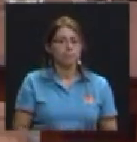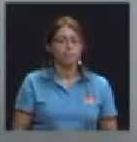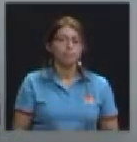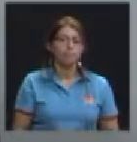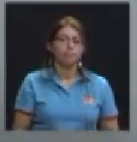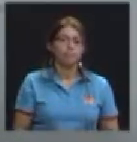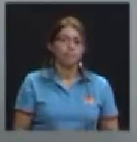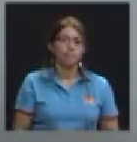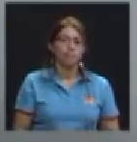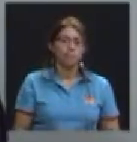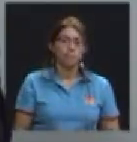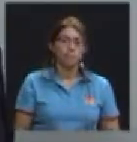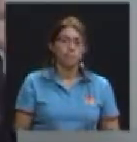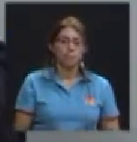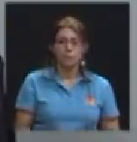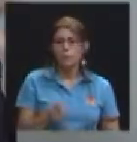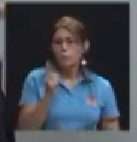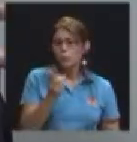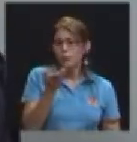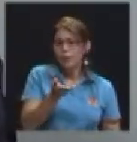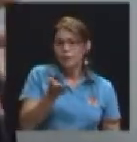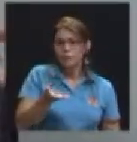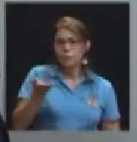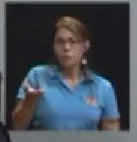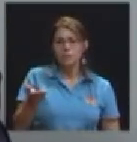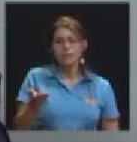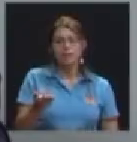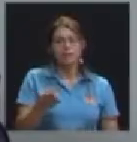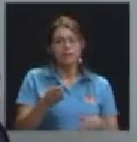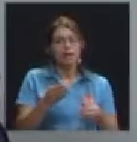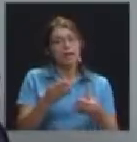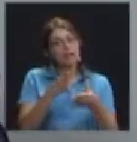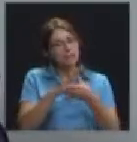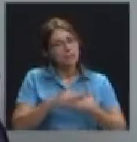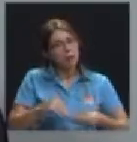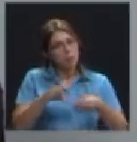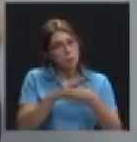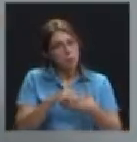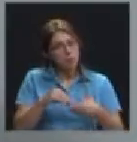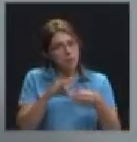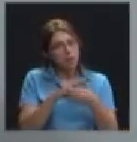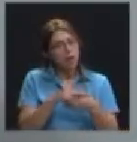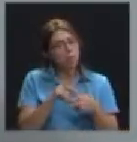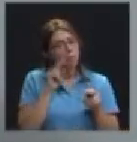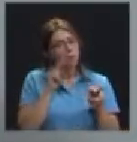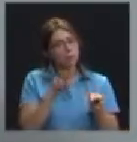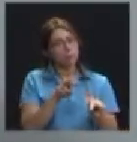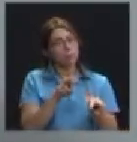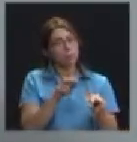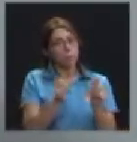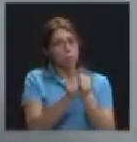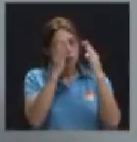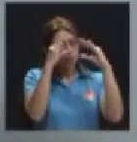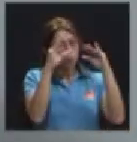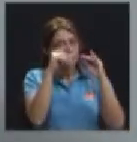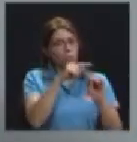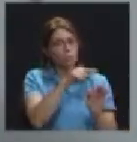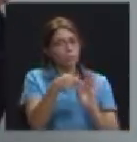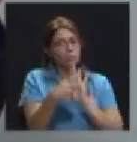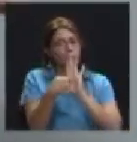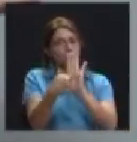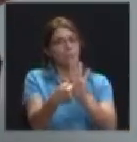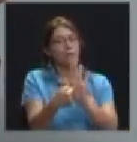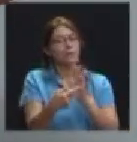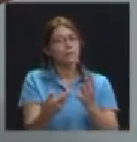Una de las cosas que se ha comentado a partir de la lectura de los documentos que ustedes han presentado es un poco el tema de